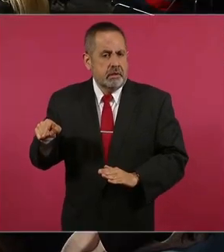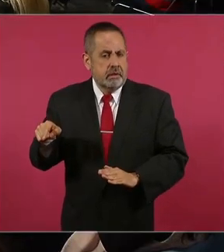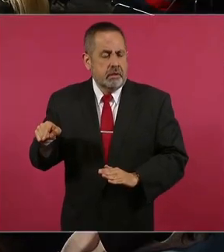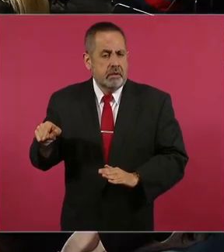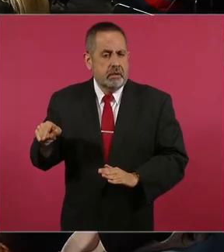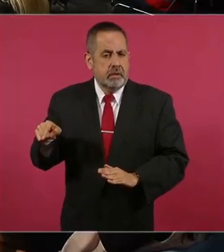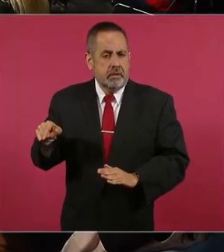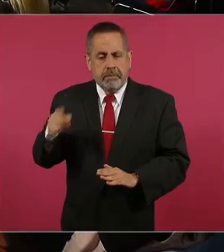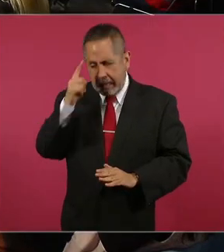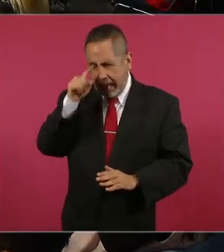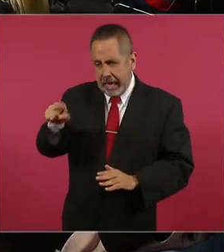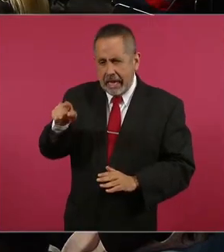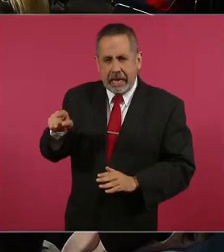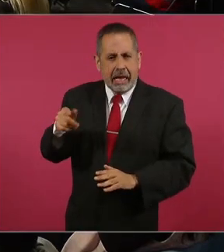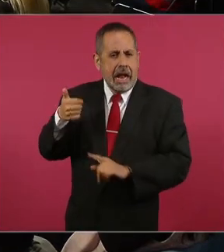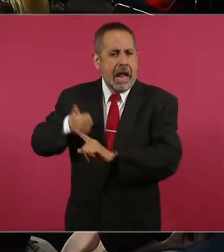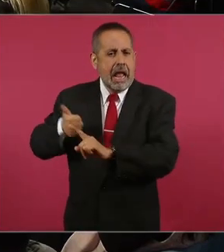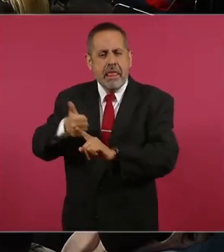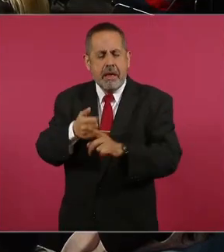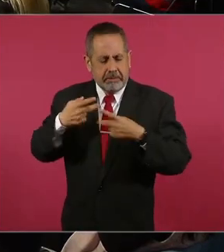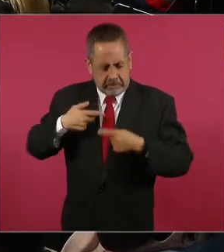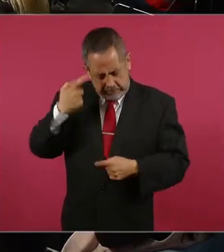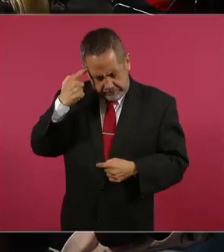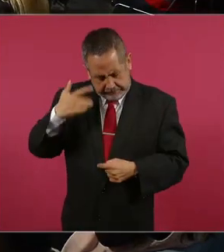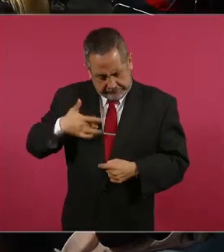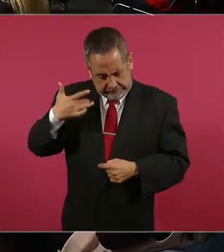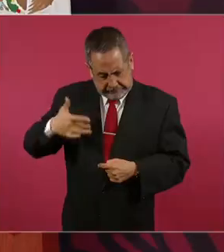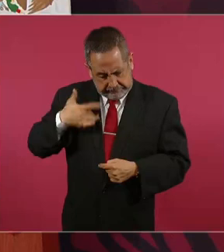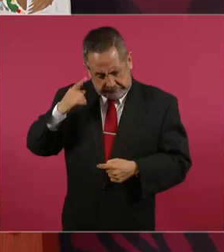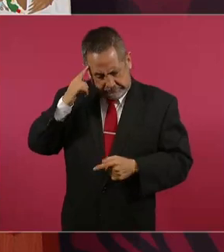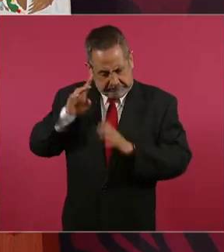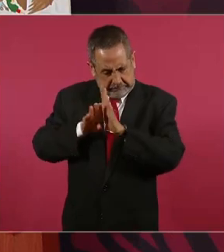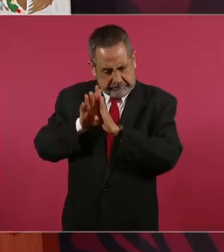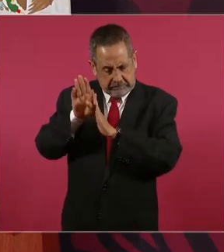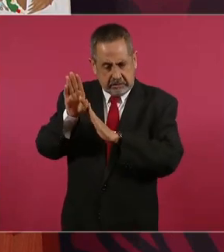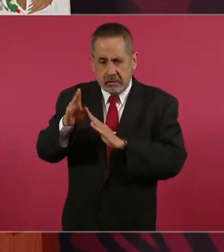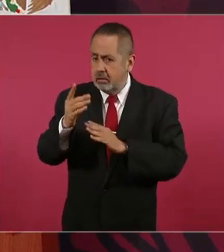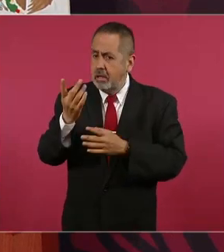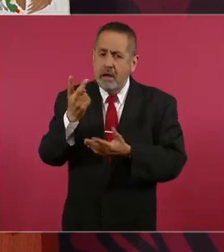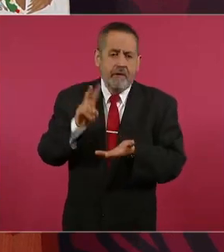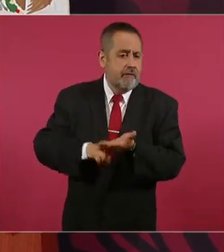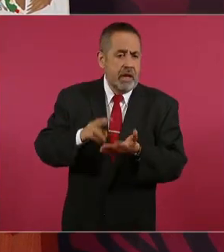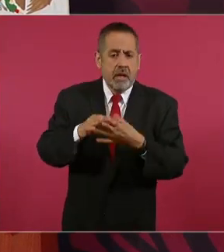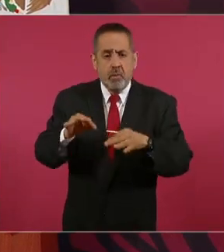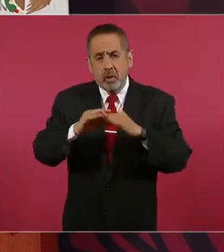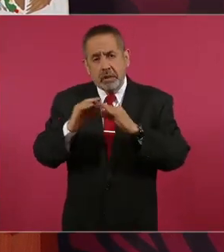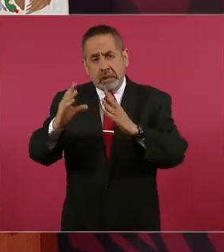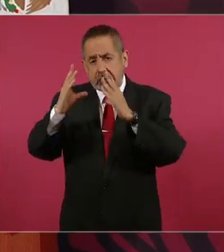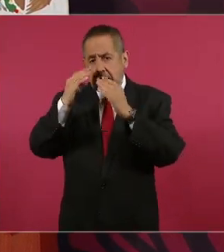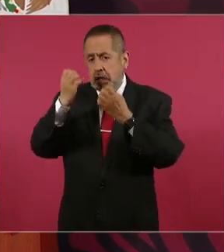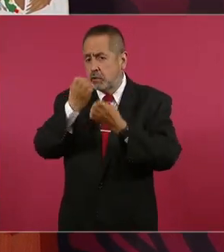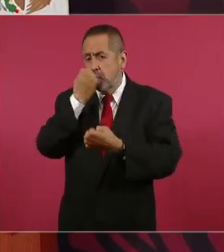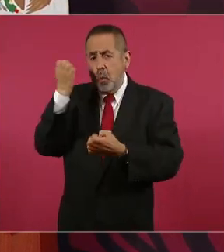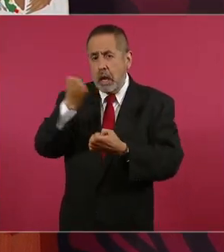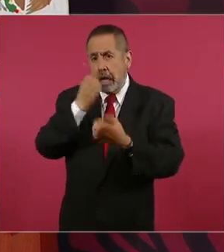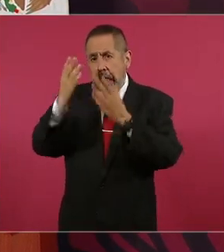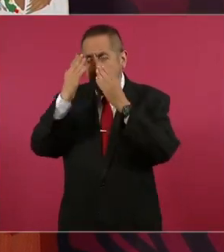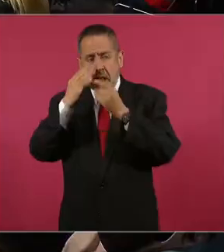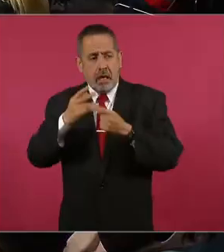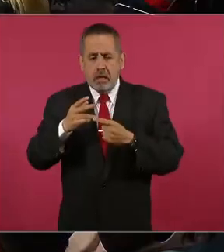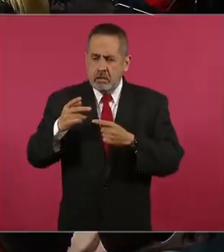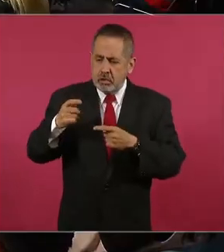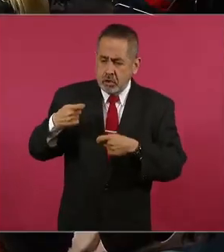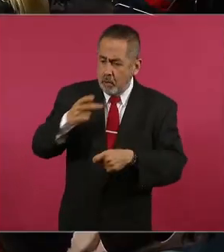en lo personal, para salir adelante, es la mejor herencia que pueden dejar los padres a los hijos. Todo